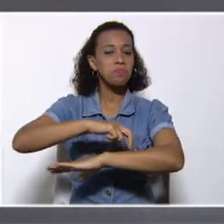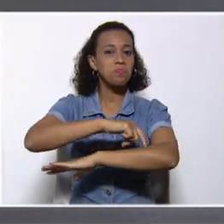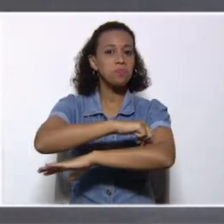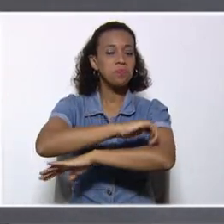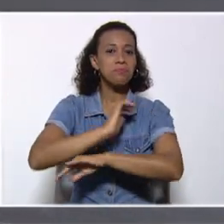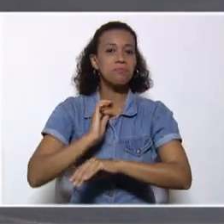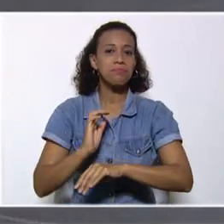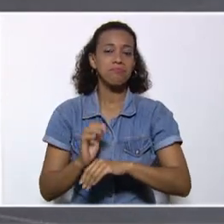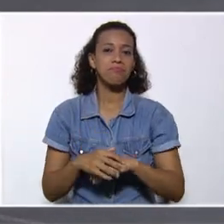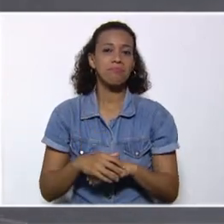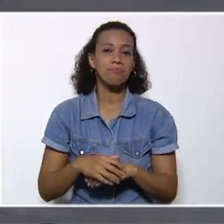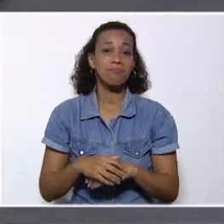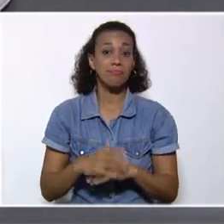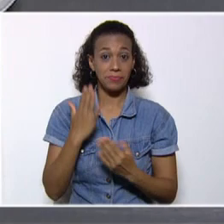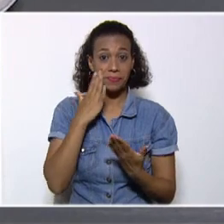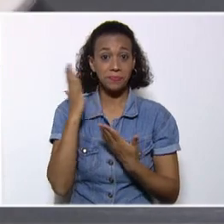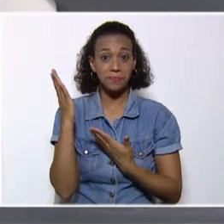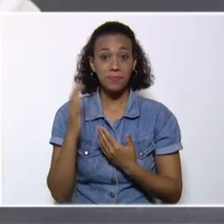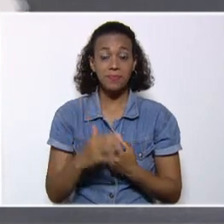muevo los pies,